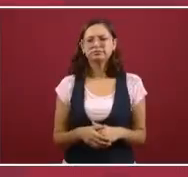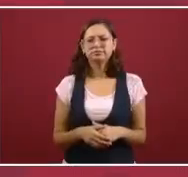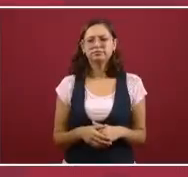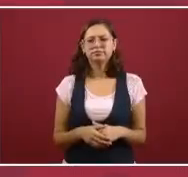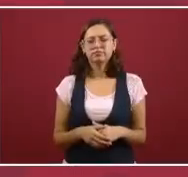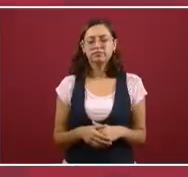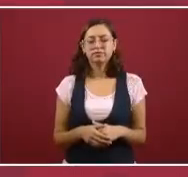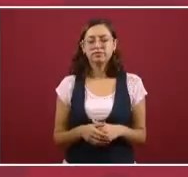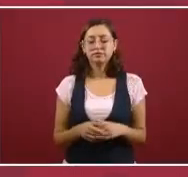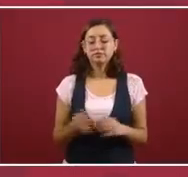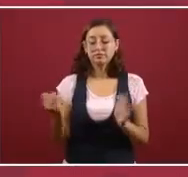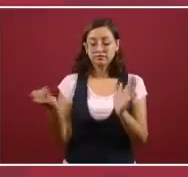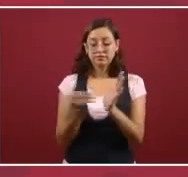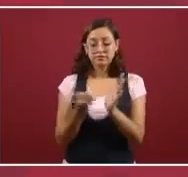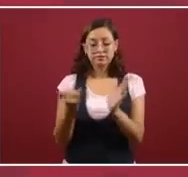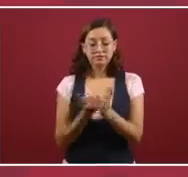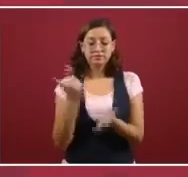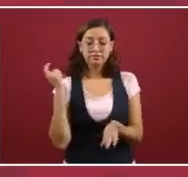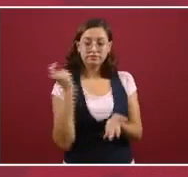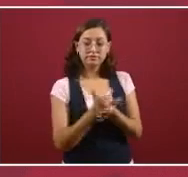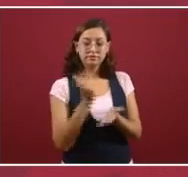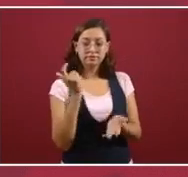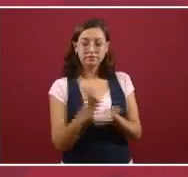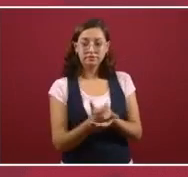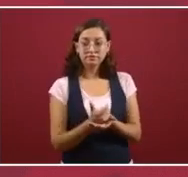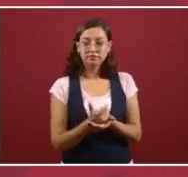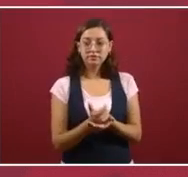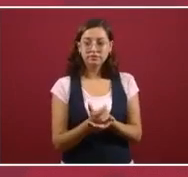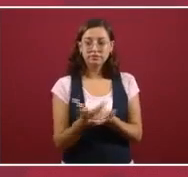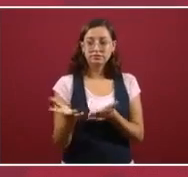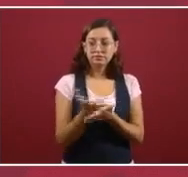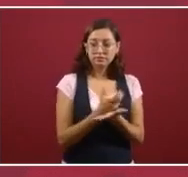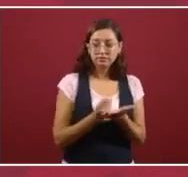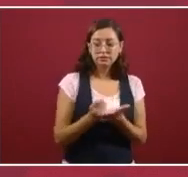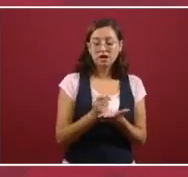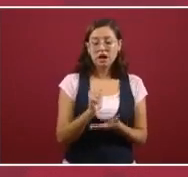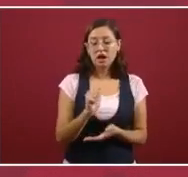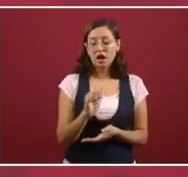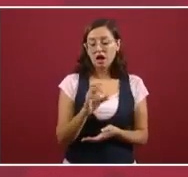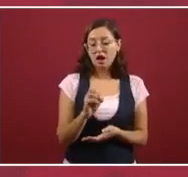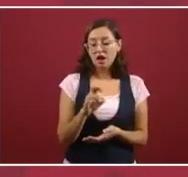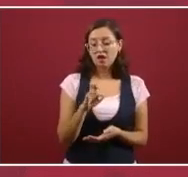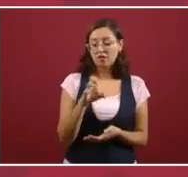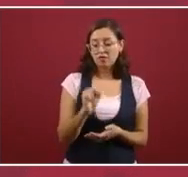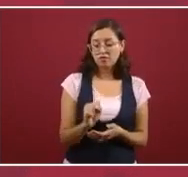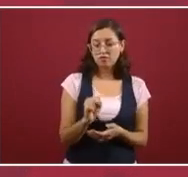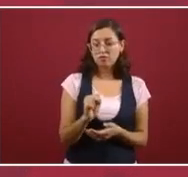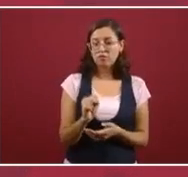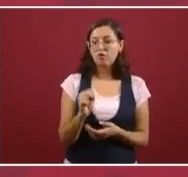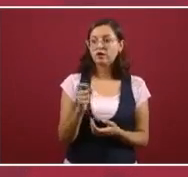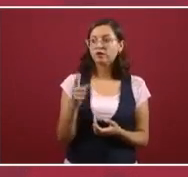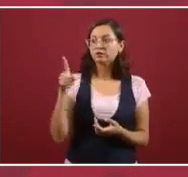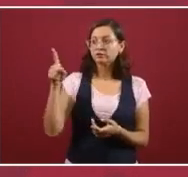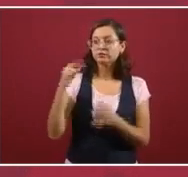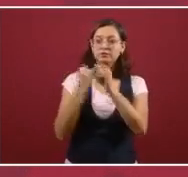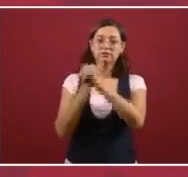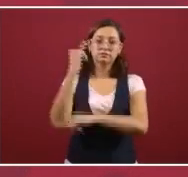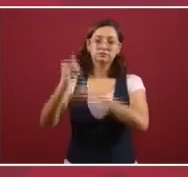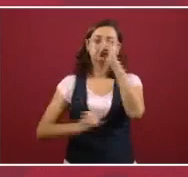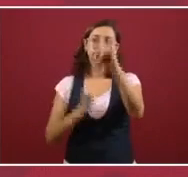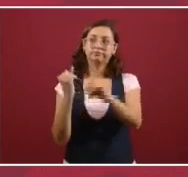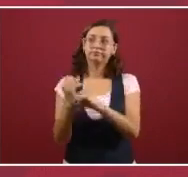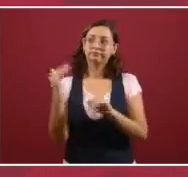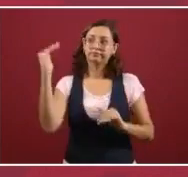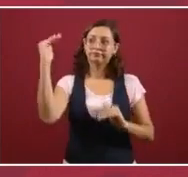el cobro de comisiones con estándares